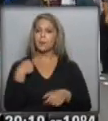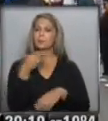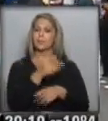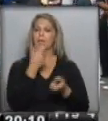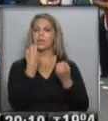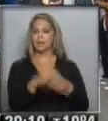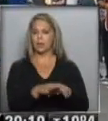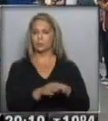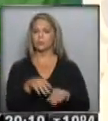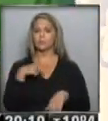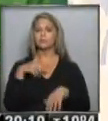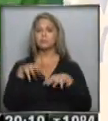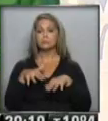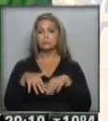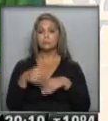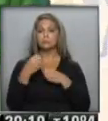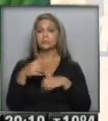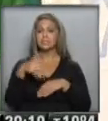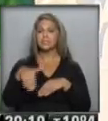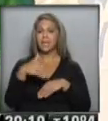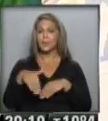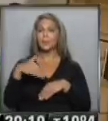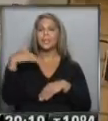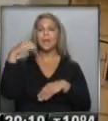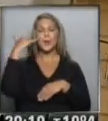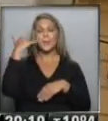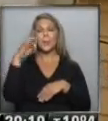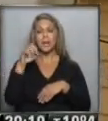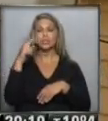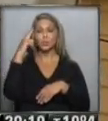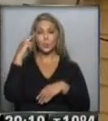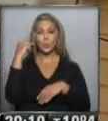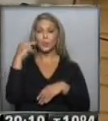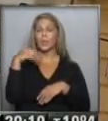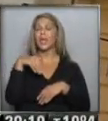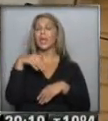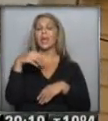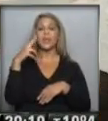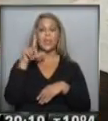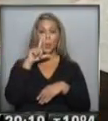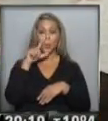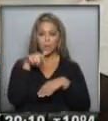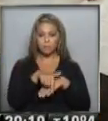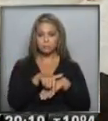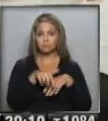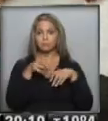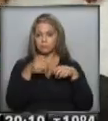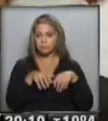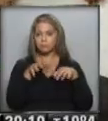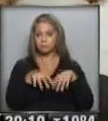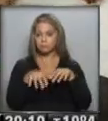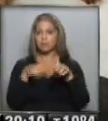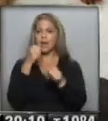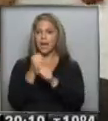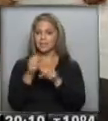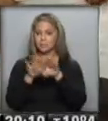La movilización se inició en el cruce de las avenidas de Mayo y 9 de Julio y llegó hasta las puertas de la Jefatura de Gobierno porteño, donde las agrupaciones